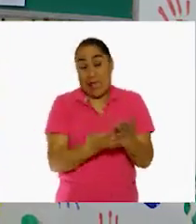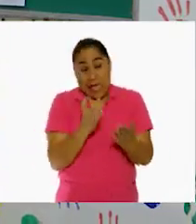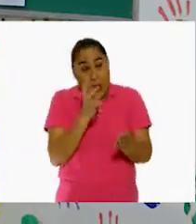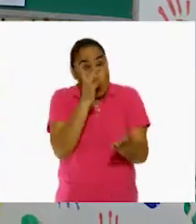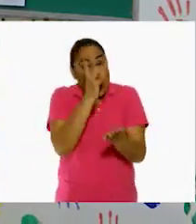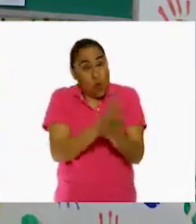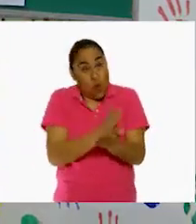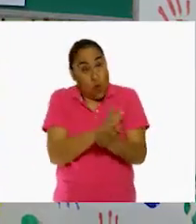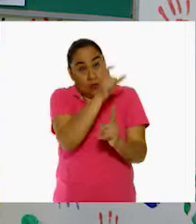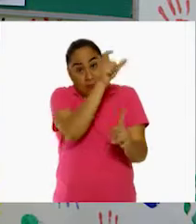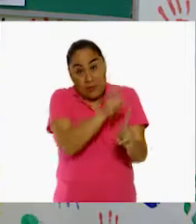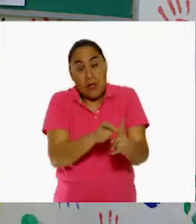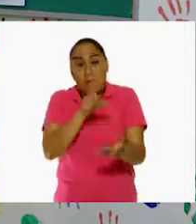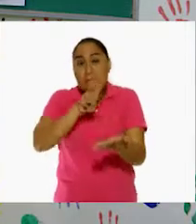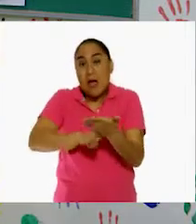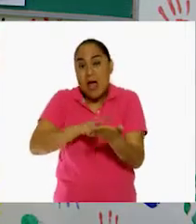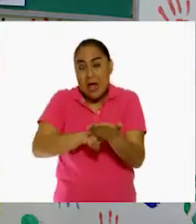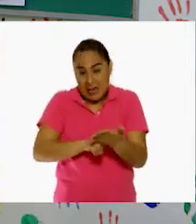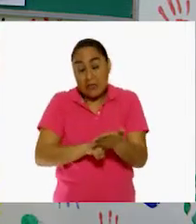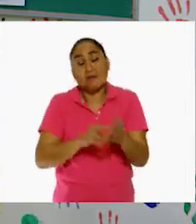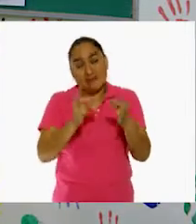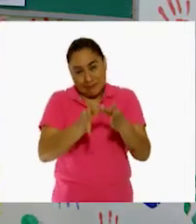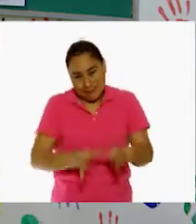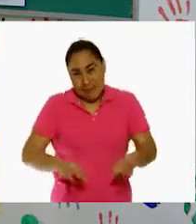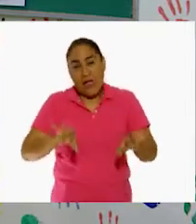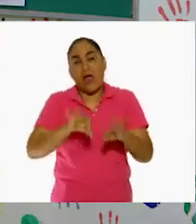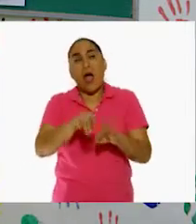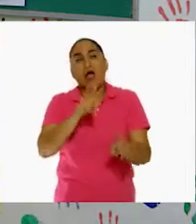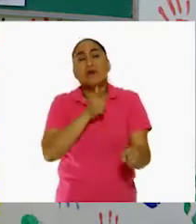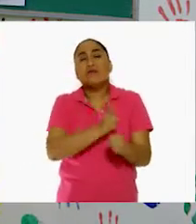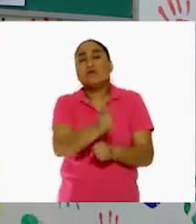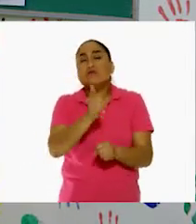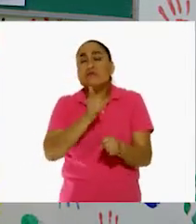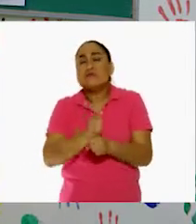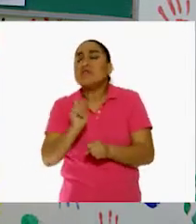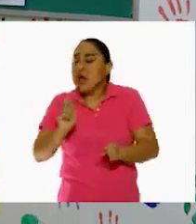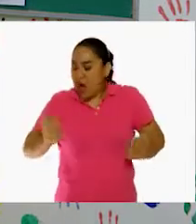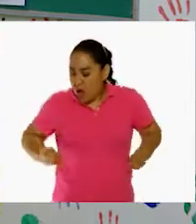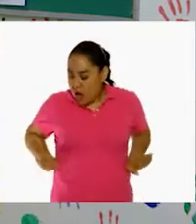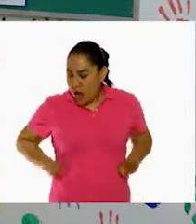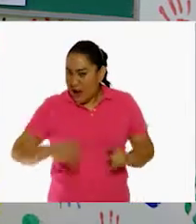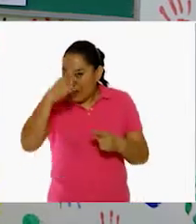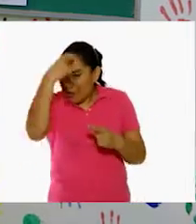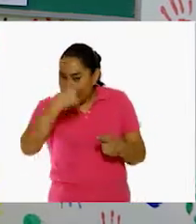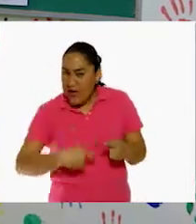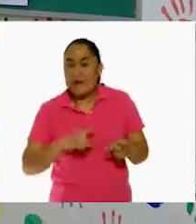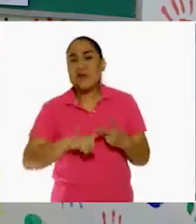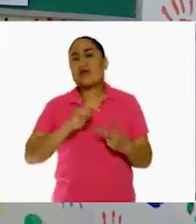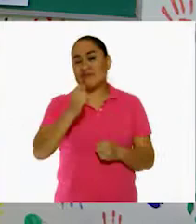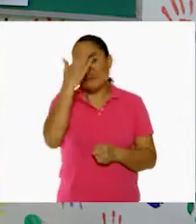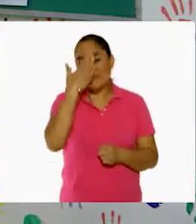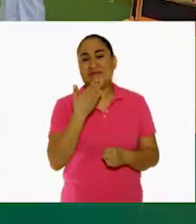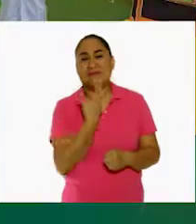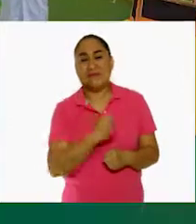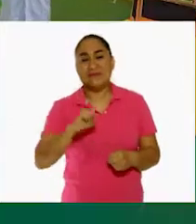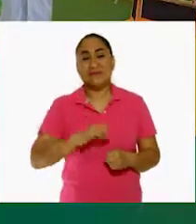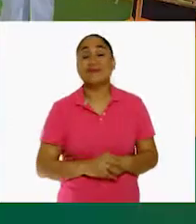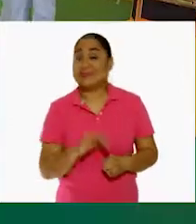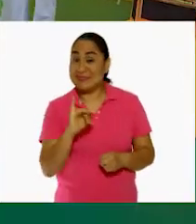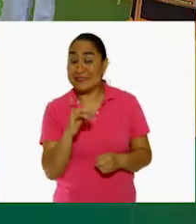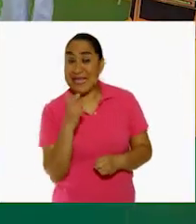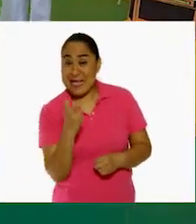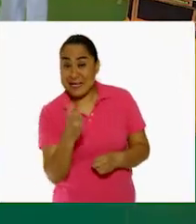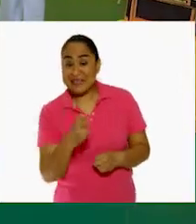únicos, especiales, valiosos, y es importante que reconozcan sus cualidades y sobre todo sus habilidades. Así es.